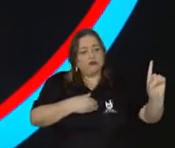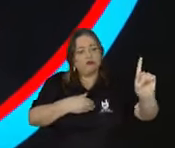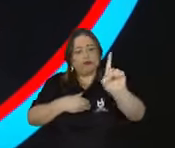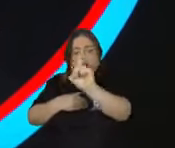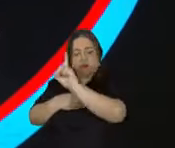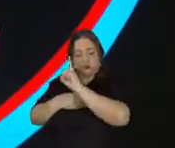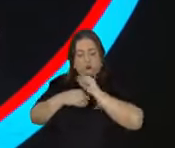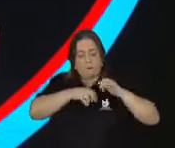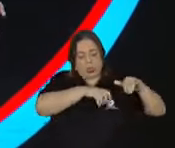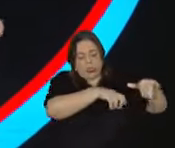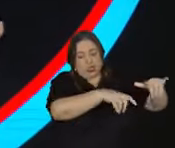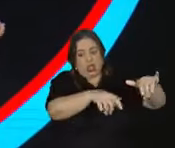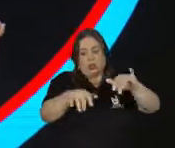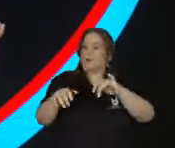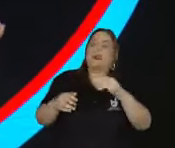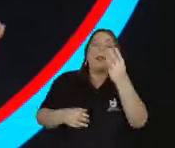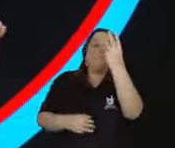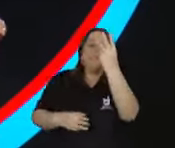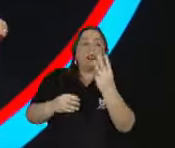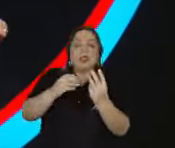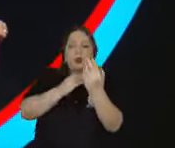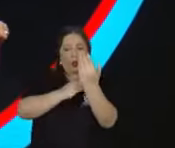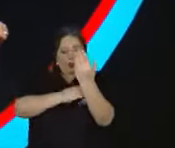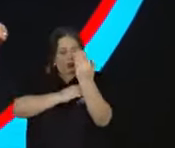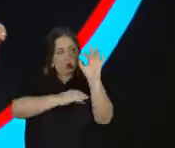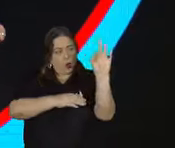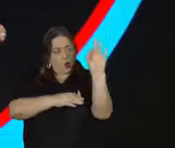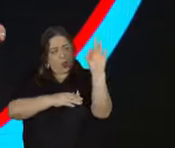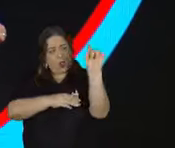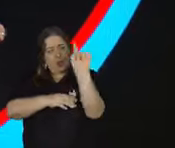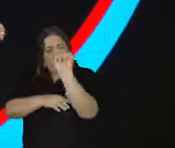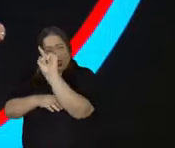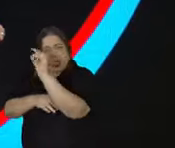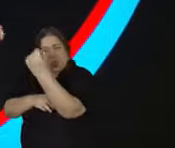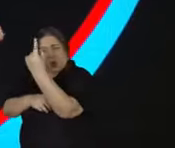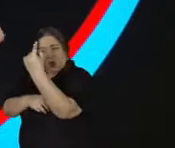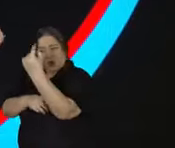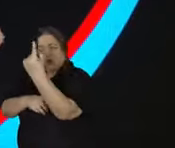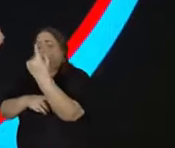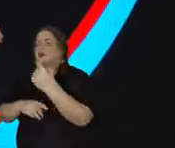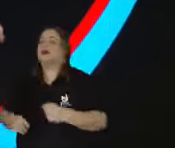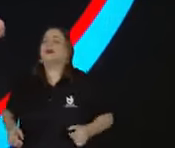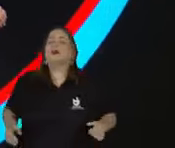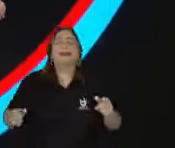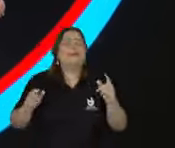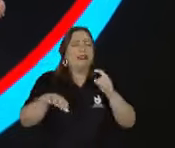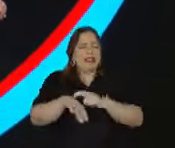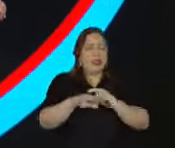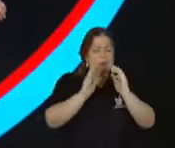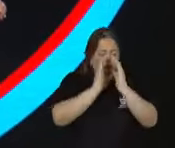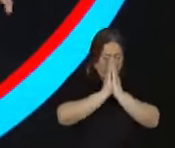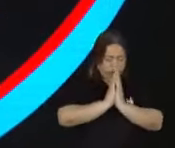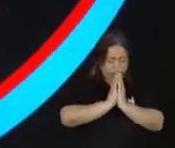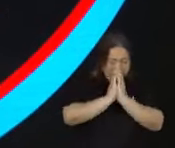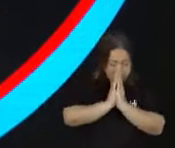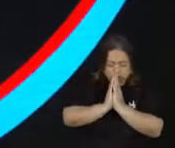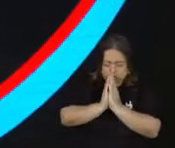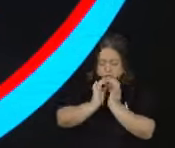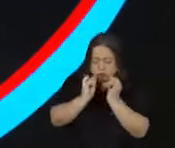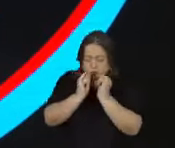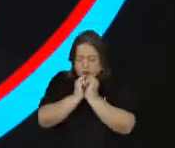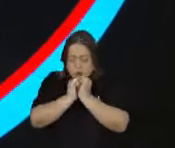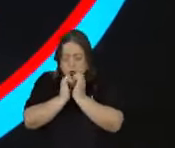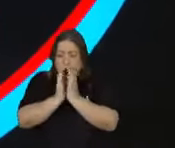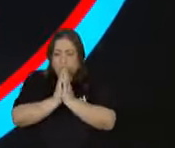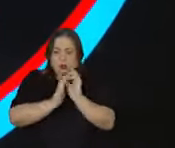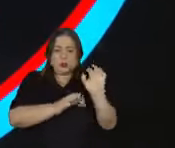El miércoles en la mañana, tabernáculo, de 9 a 11 de la mañana, tenemos un tiempo de adoración, de intercesión, de presencia, de 9 a